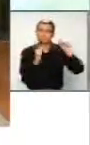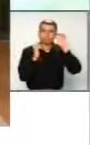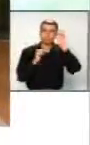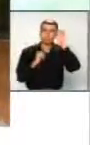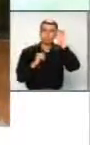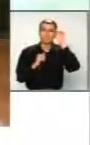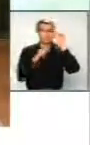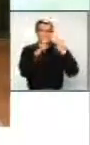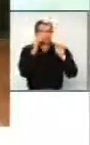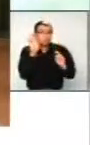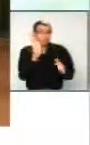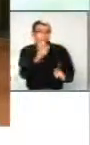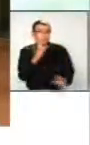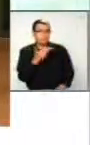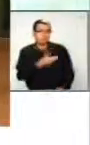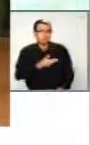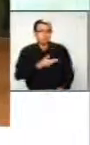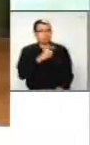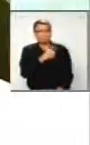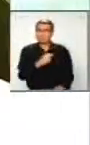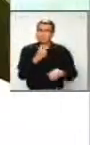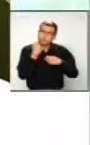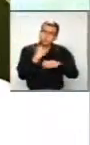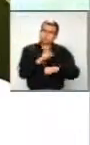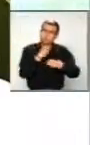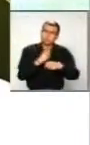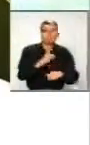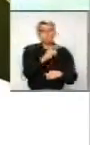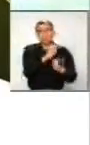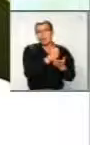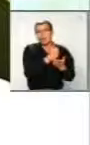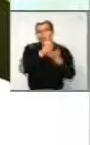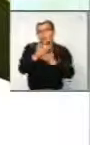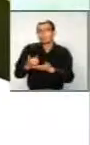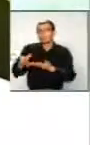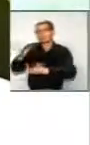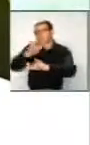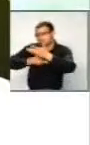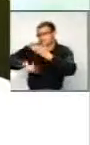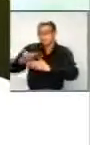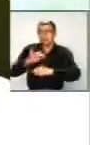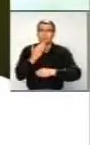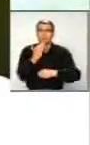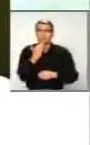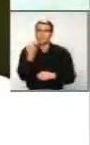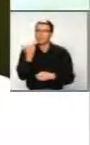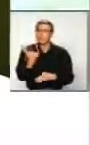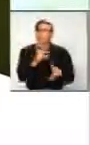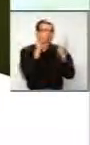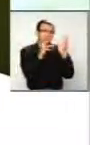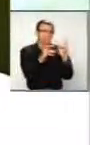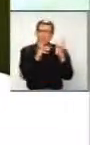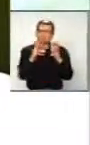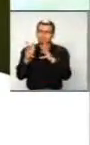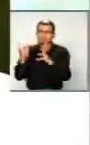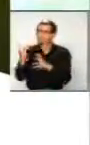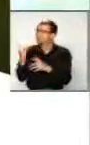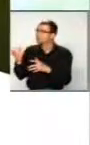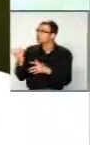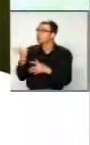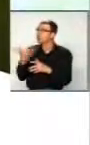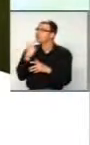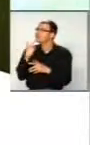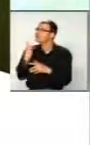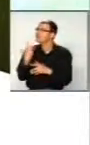esas mamás valientes que está haciendo colectivo social, que está regalando tiempo, enseñanzas. ¿Qué le diría a todas